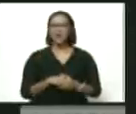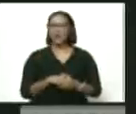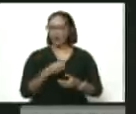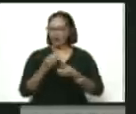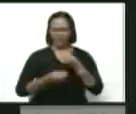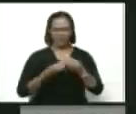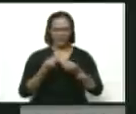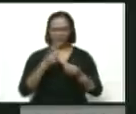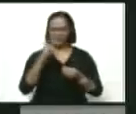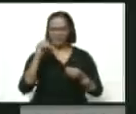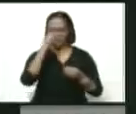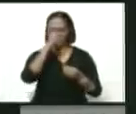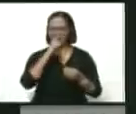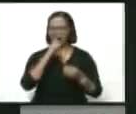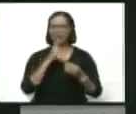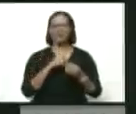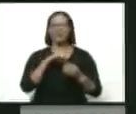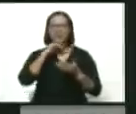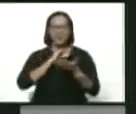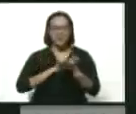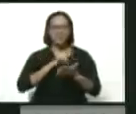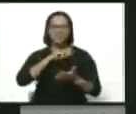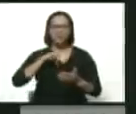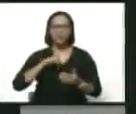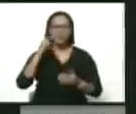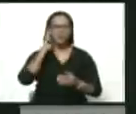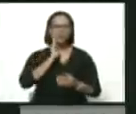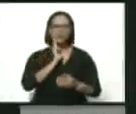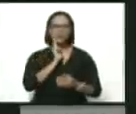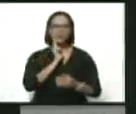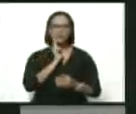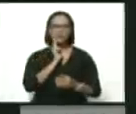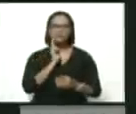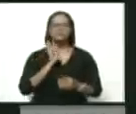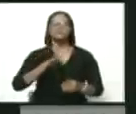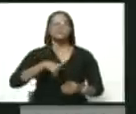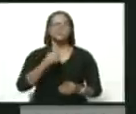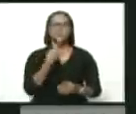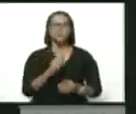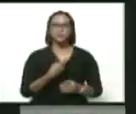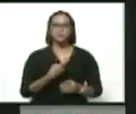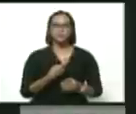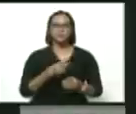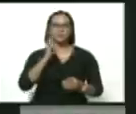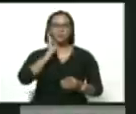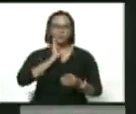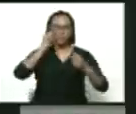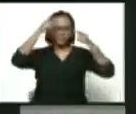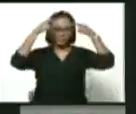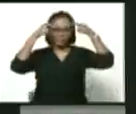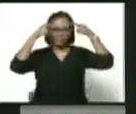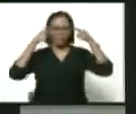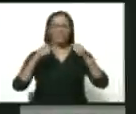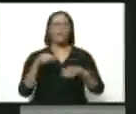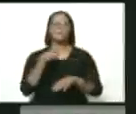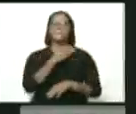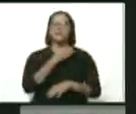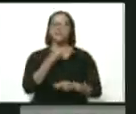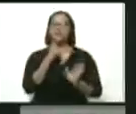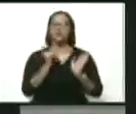conmemorando los 200 años de la partida física de nuestro libertador, le podremos decir a Bolívar y a Chávez, misión